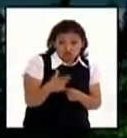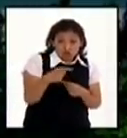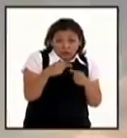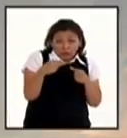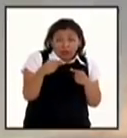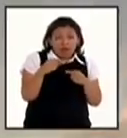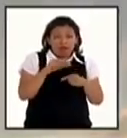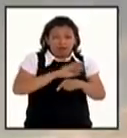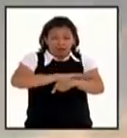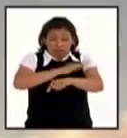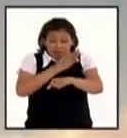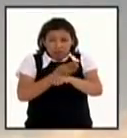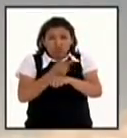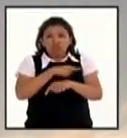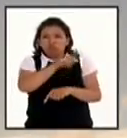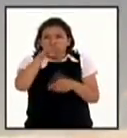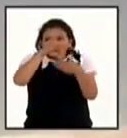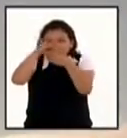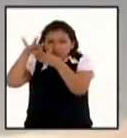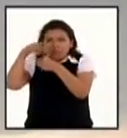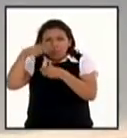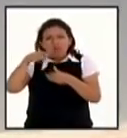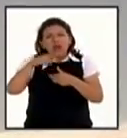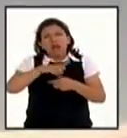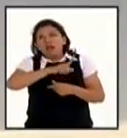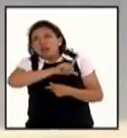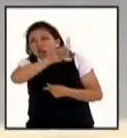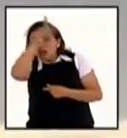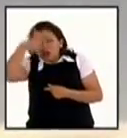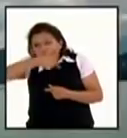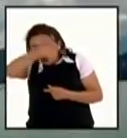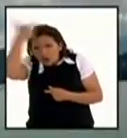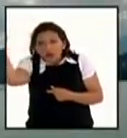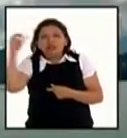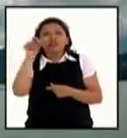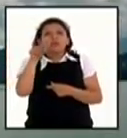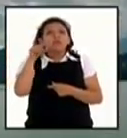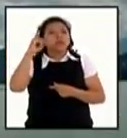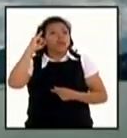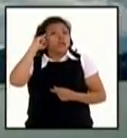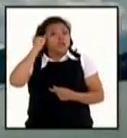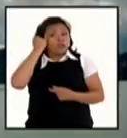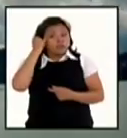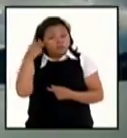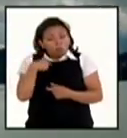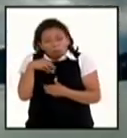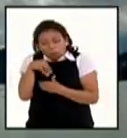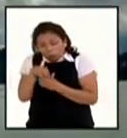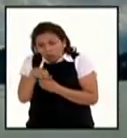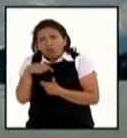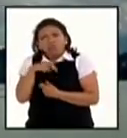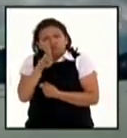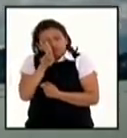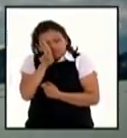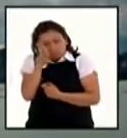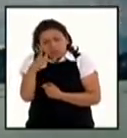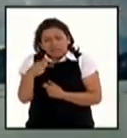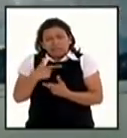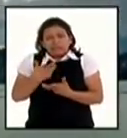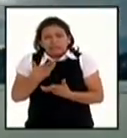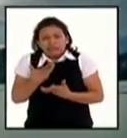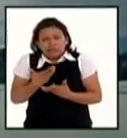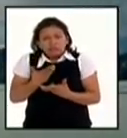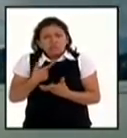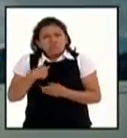votamos todos por unanimidad para la gloria, también alzó su mano el indio silencioso, que te respetaba pero se resistía